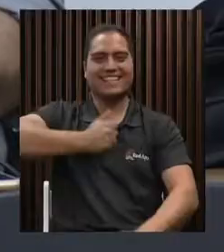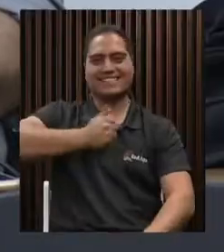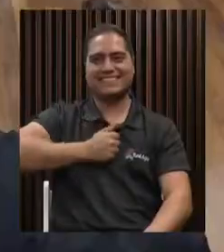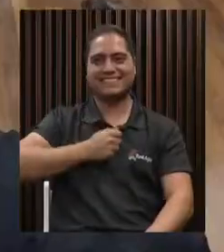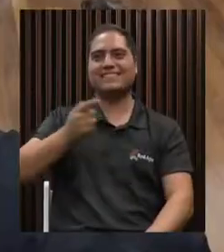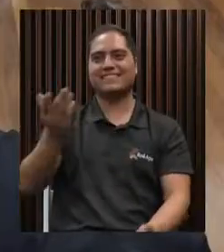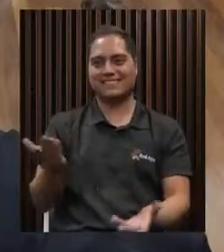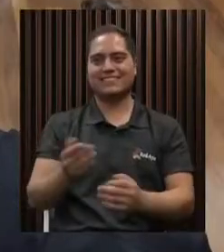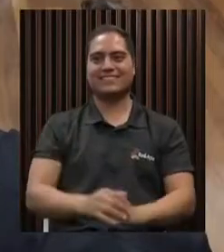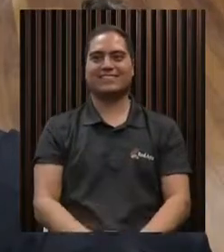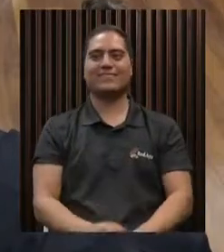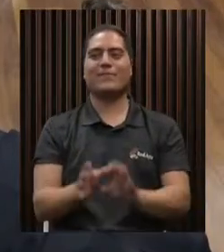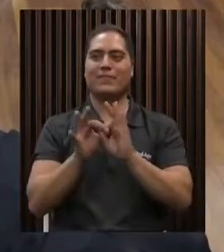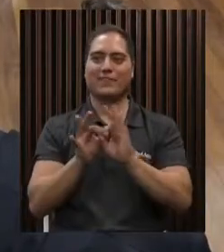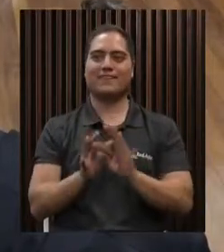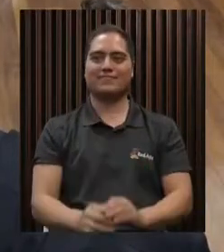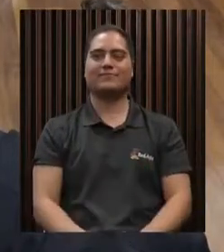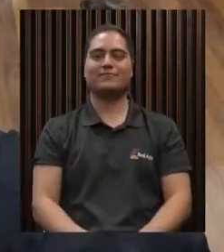gracias.